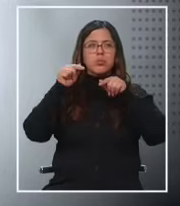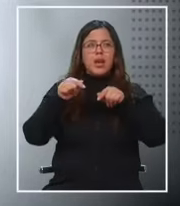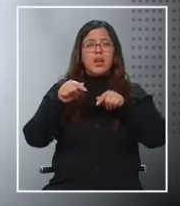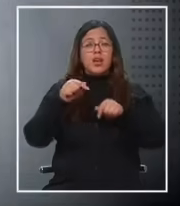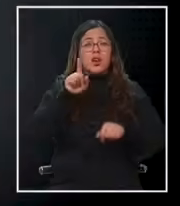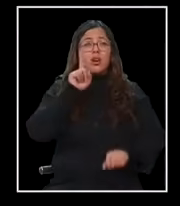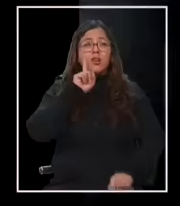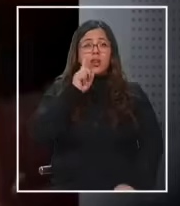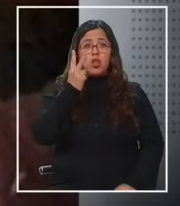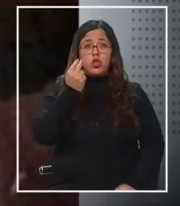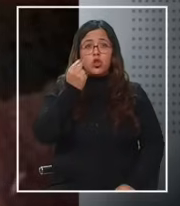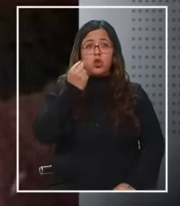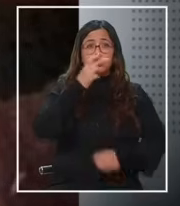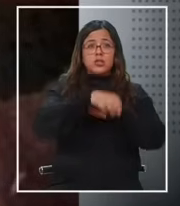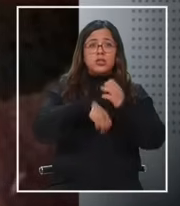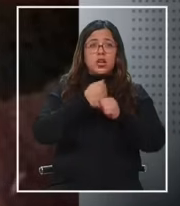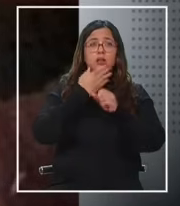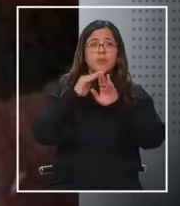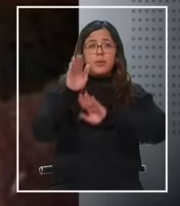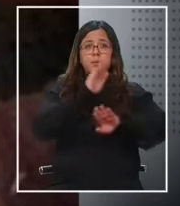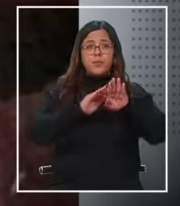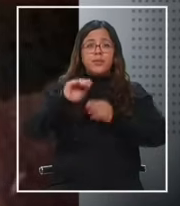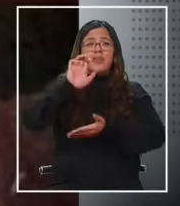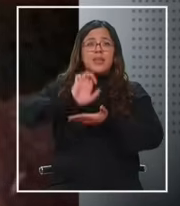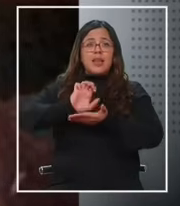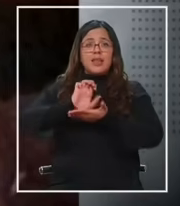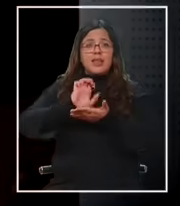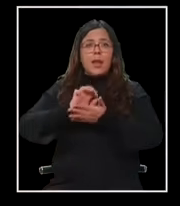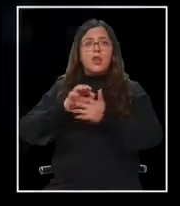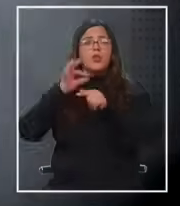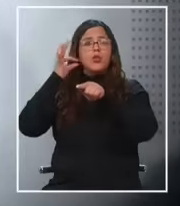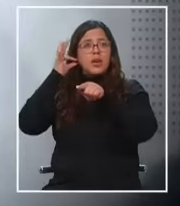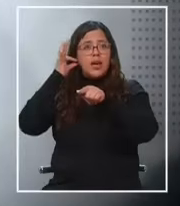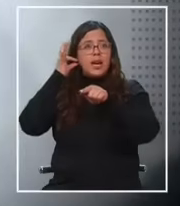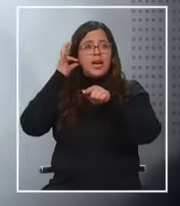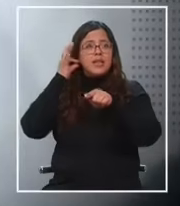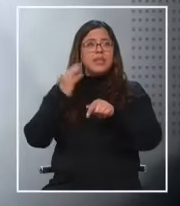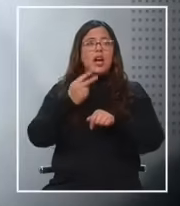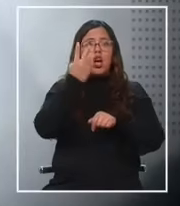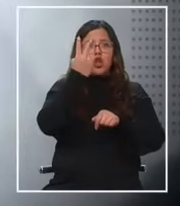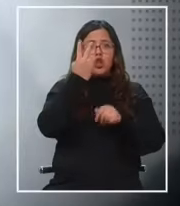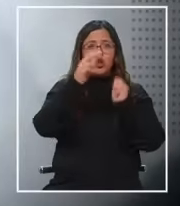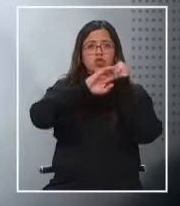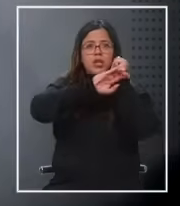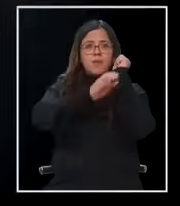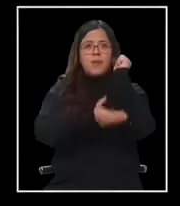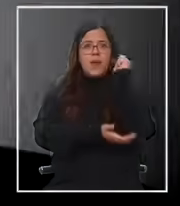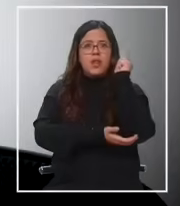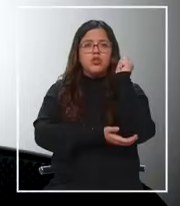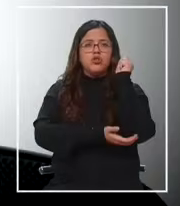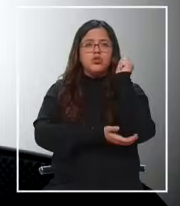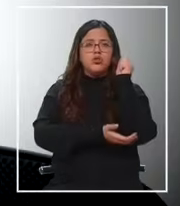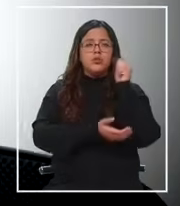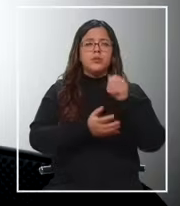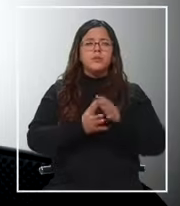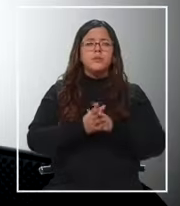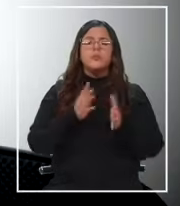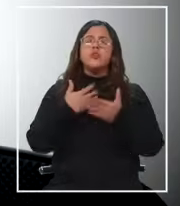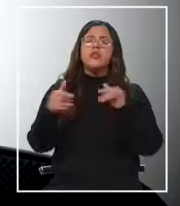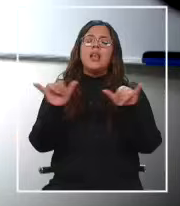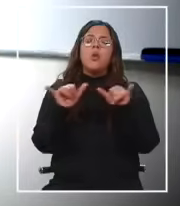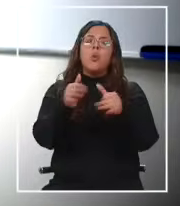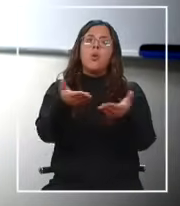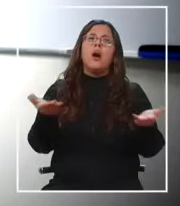solo 12 años y bajo la protección del Estado habría tenido dos embarazos. ¿Dónde está esa